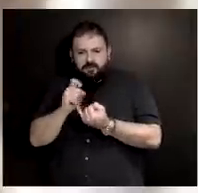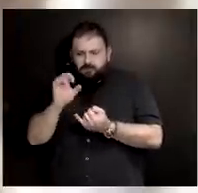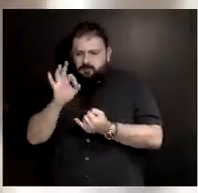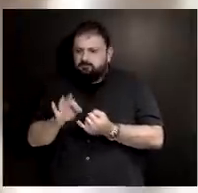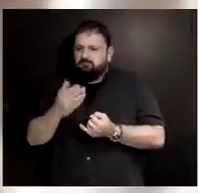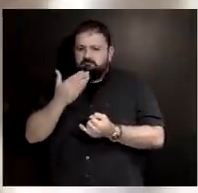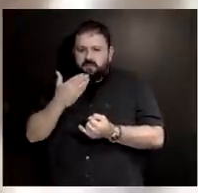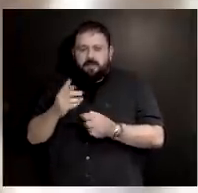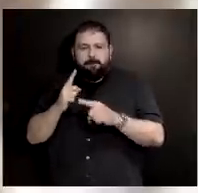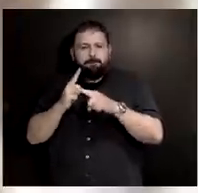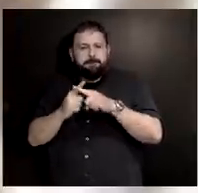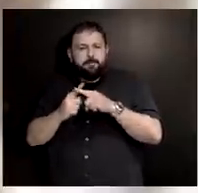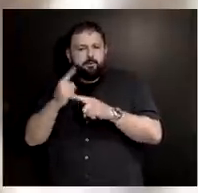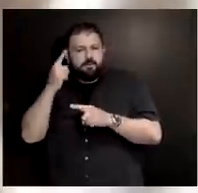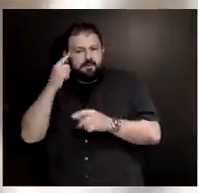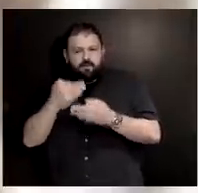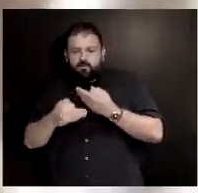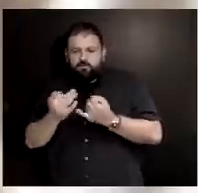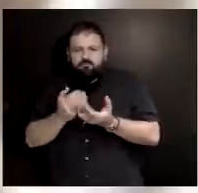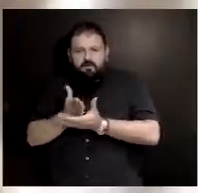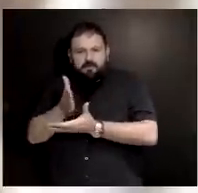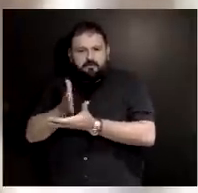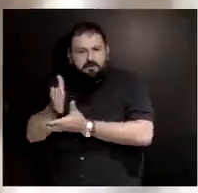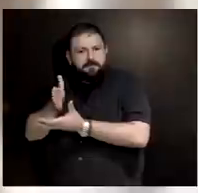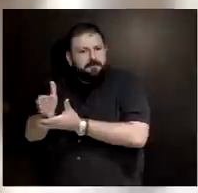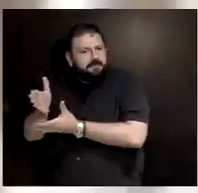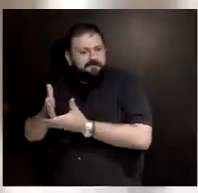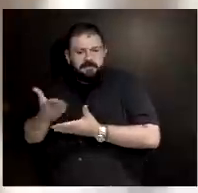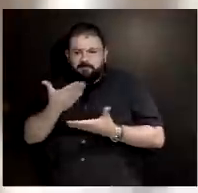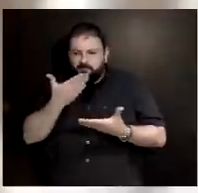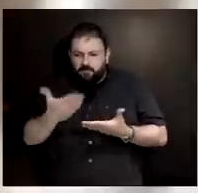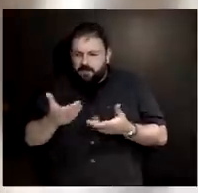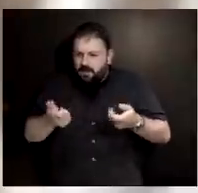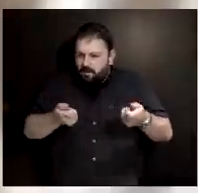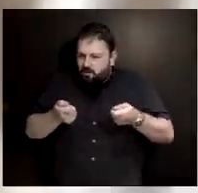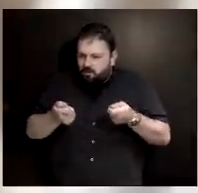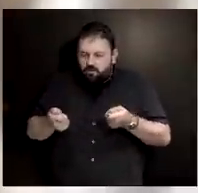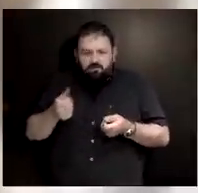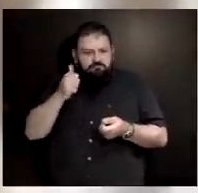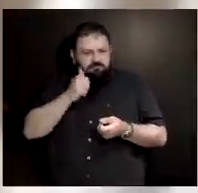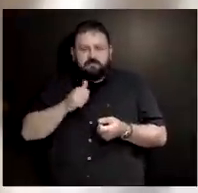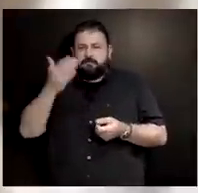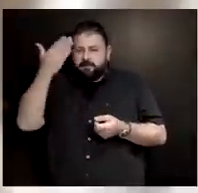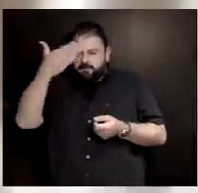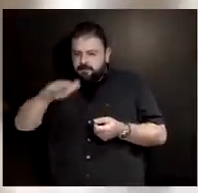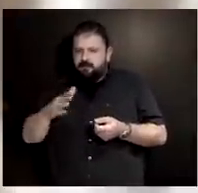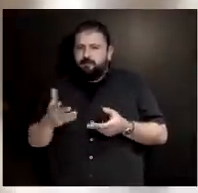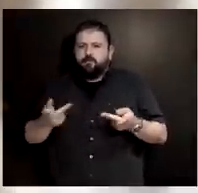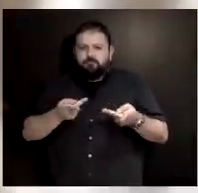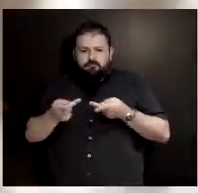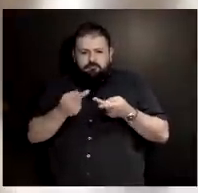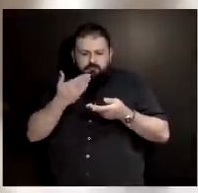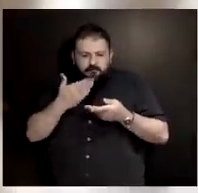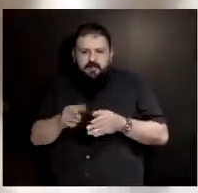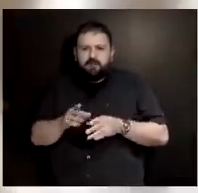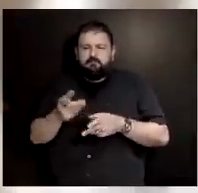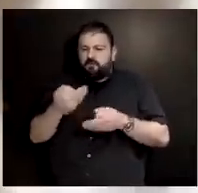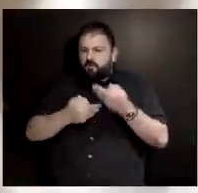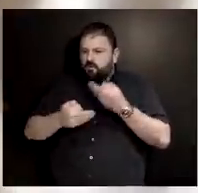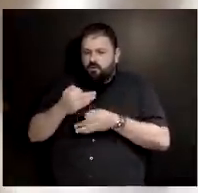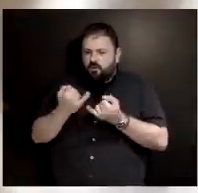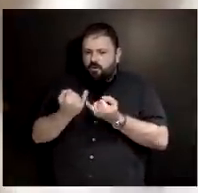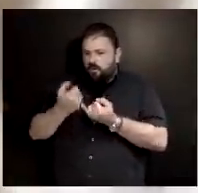positivos, nomás para que no tengan ese miedo de que cómo le van a hacer. Ya lo tenemos muy claro cómo le tenemos que hacer con 6,000 personas en el